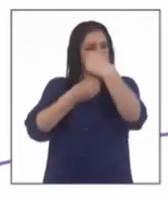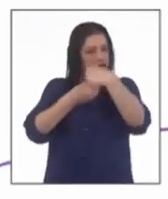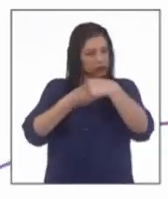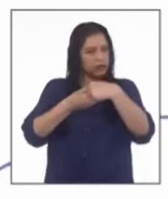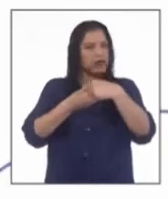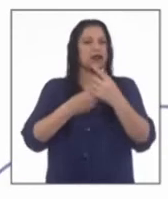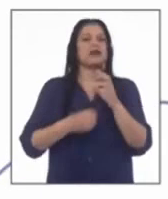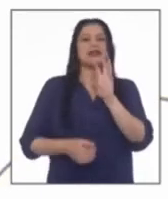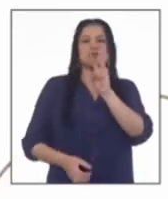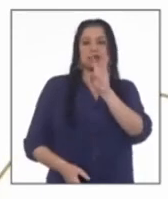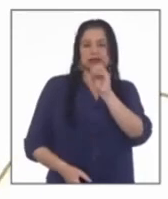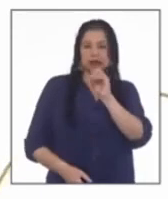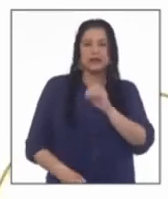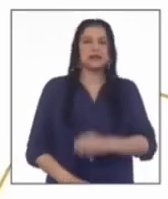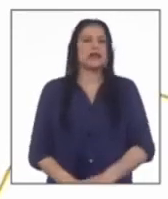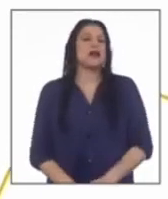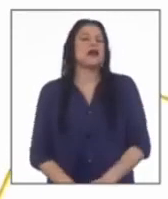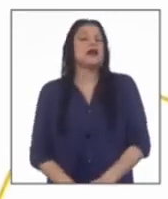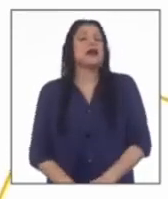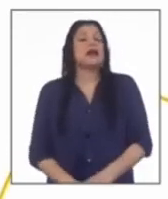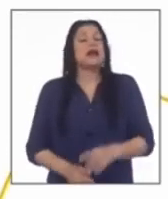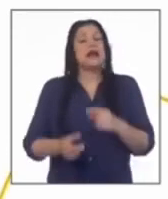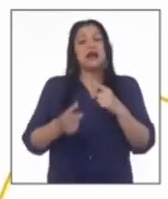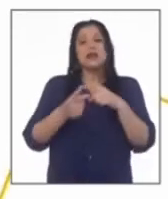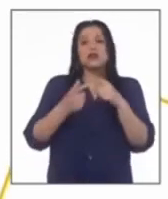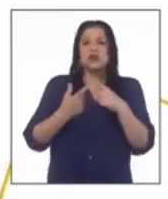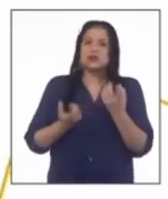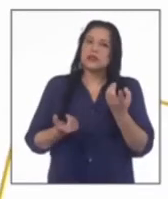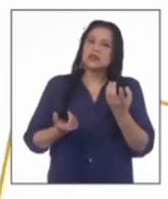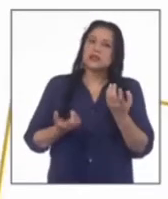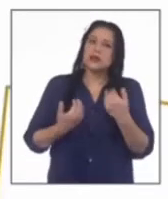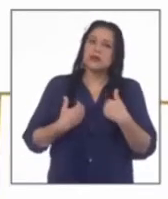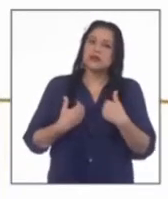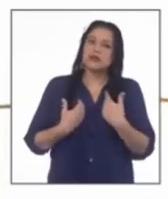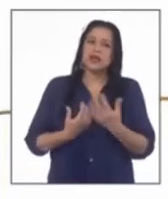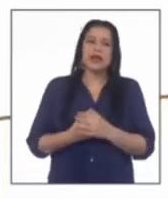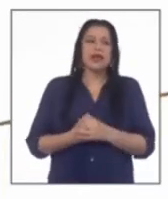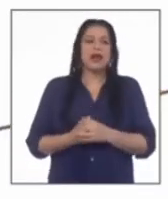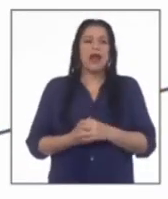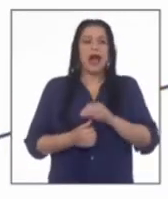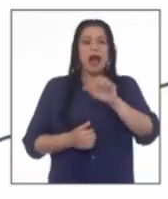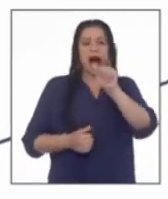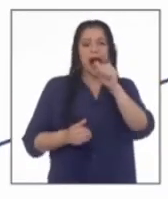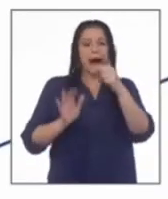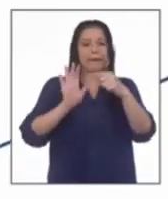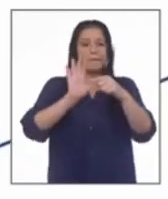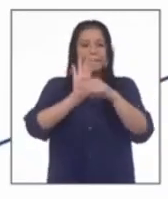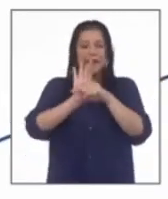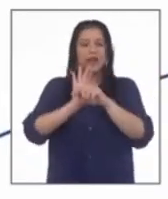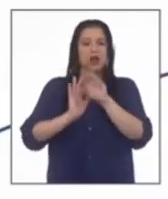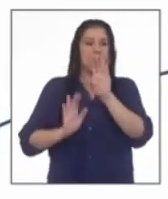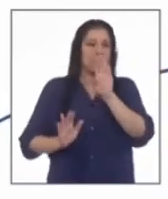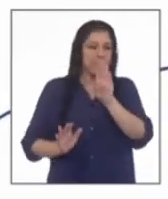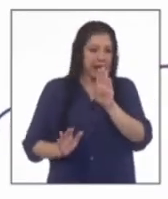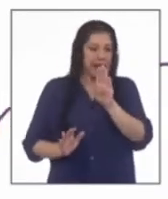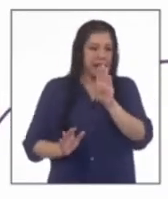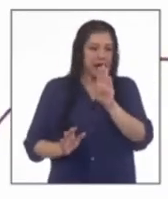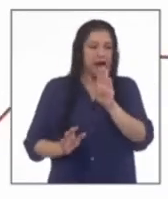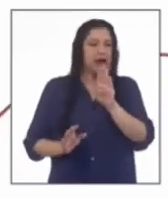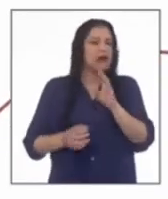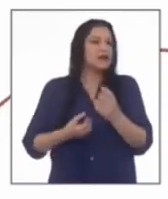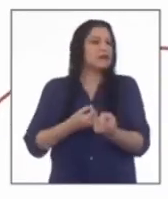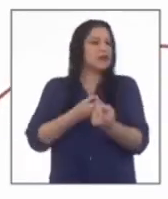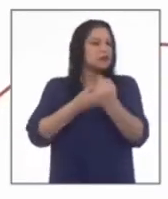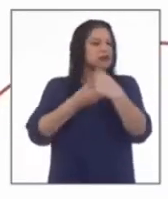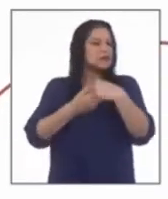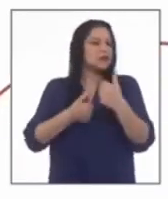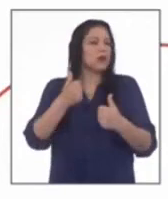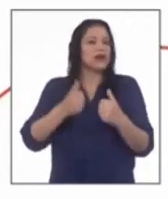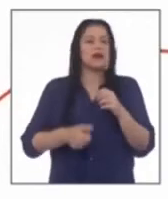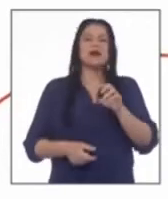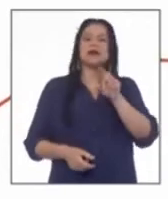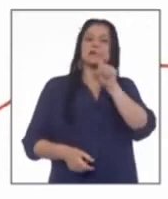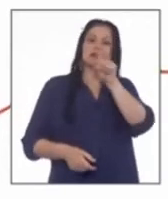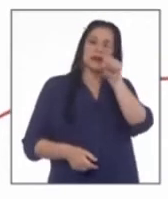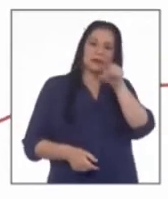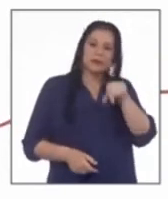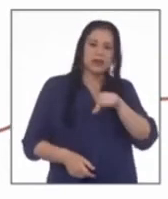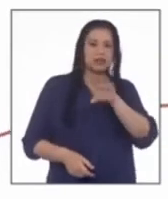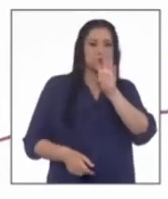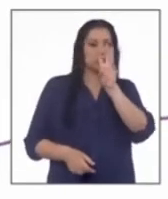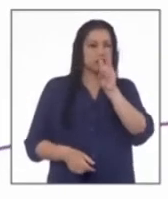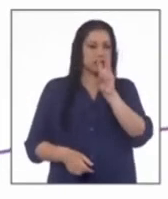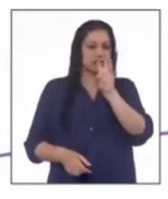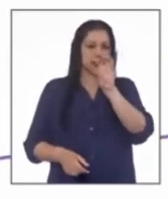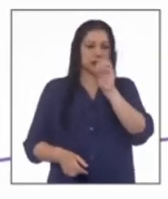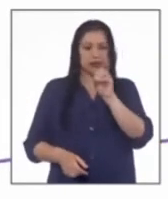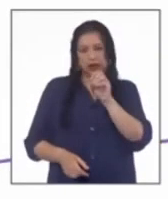el término 60. Con ello tendríamos que el intervalo A menos el intervalo B estará compuesto por el intervalo semiabierto por